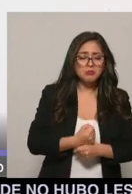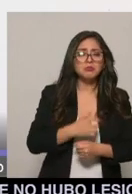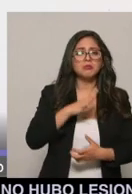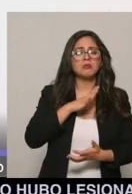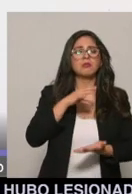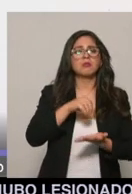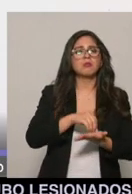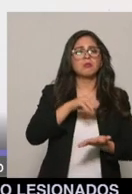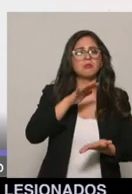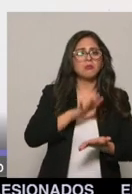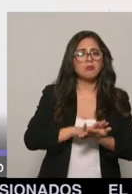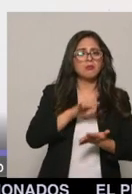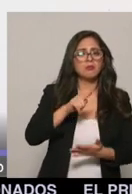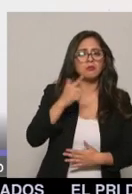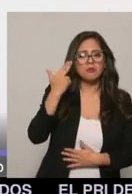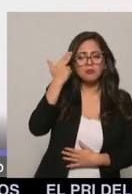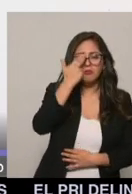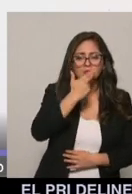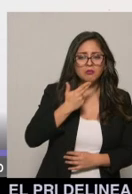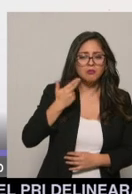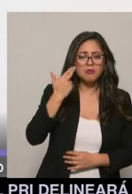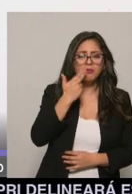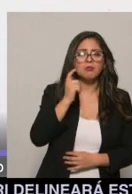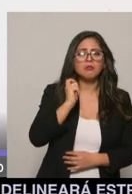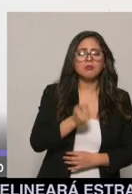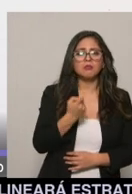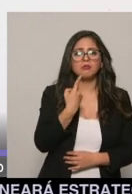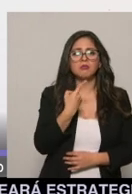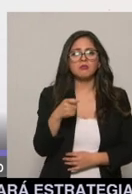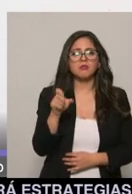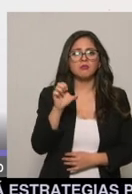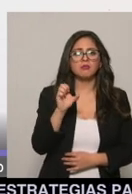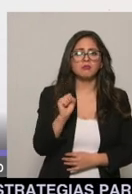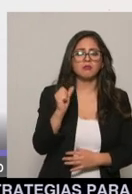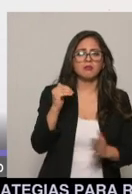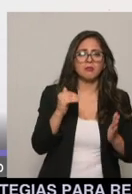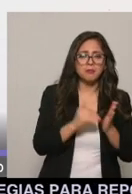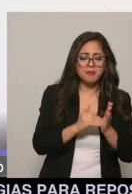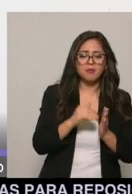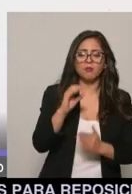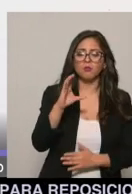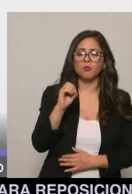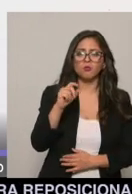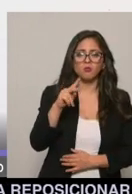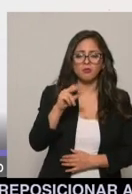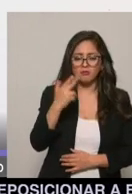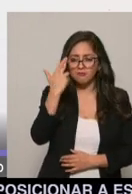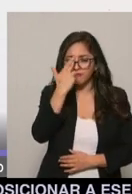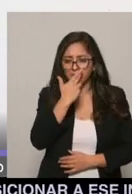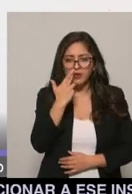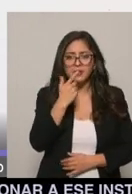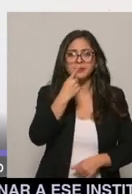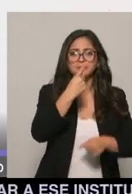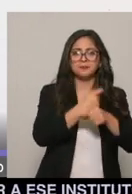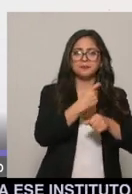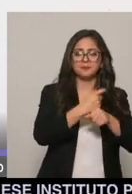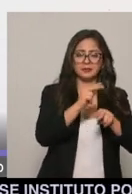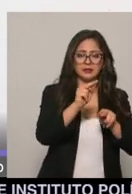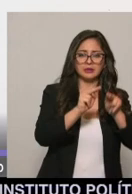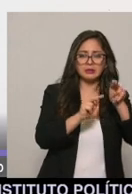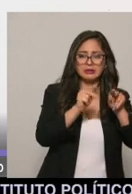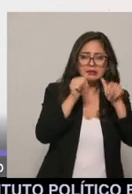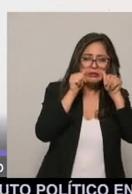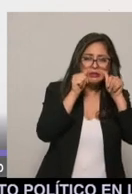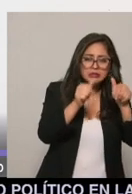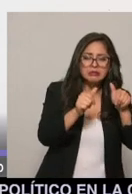datos que nos arrojan que aproximadamente son 160,000 consultas en promedio en primer nivel de atención, o sea, es decir,